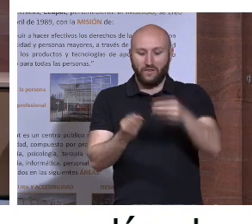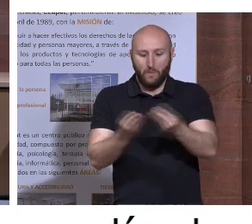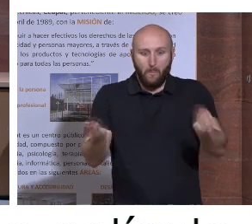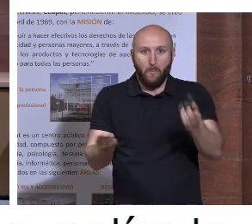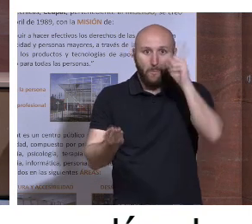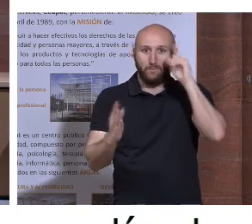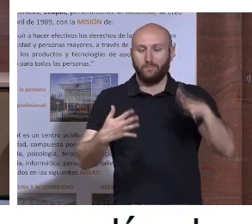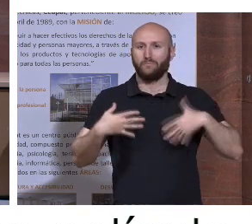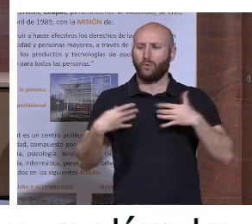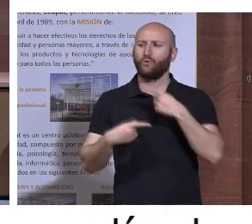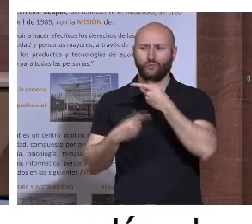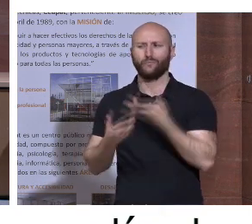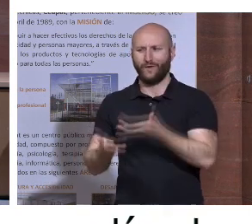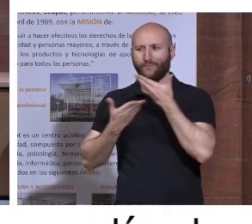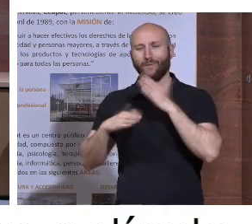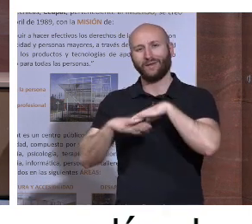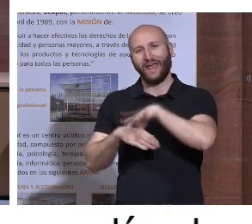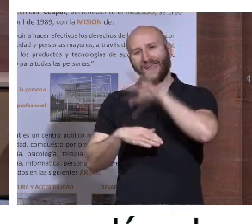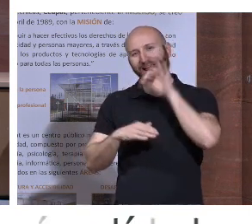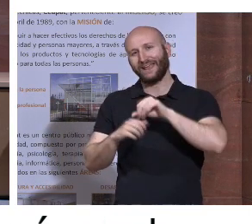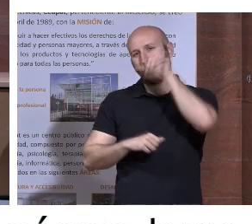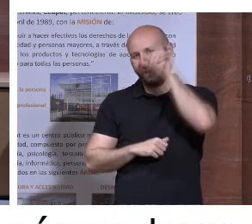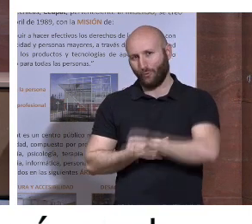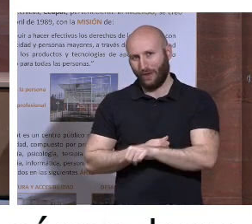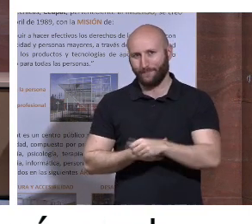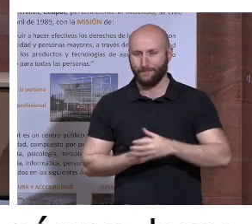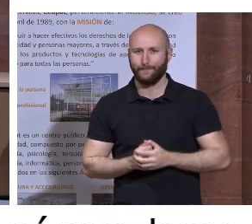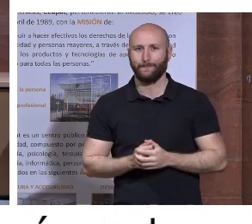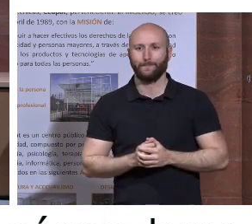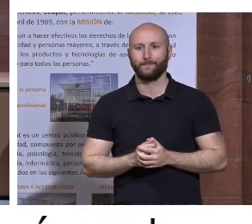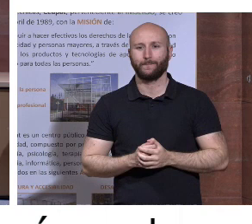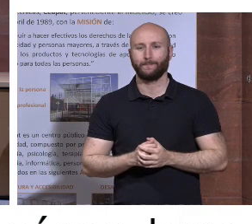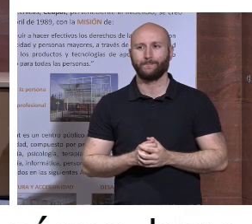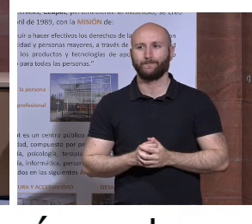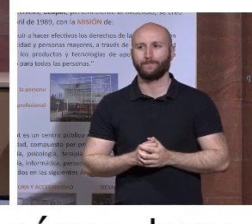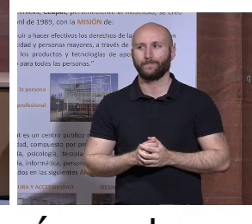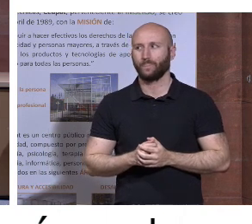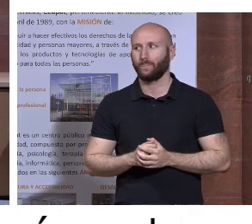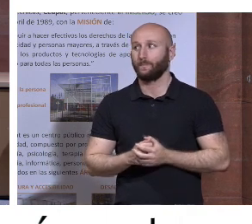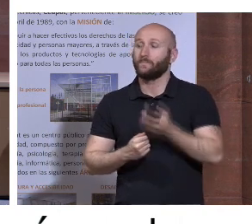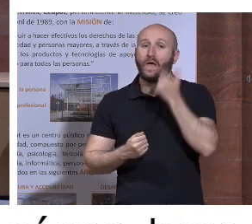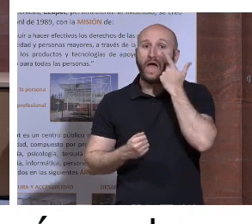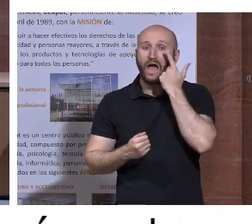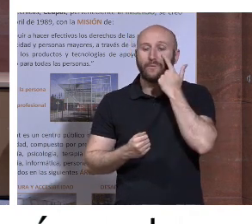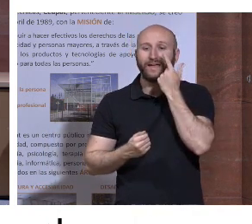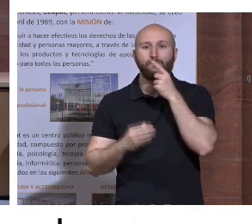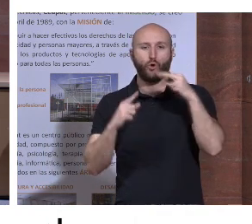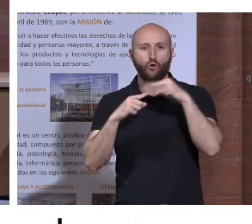películas, pues tú me vas a ayudar a elegir una película. Vamos, antes voy a ver si tengo un